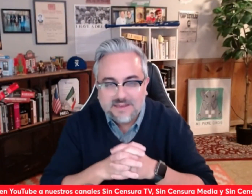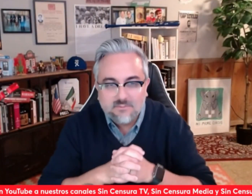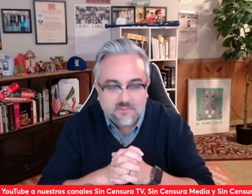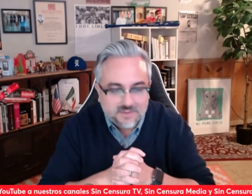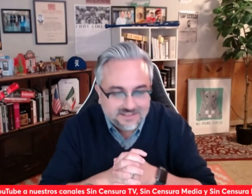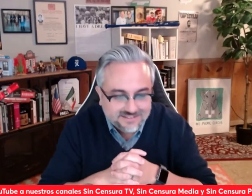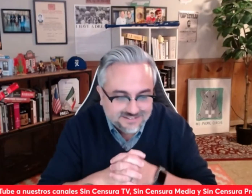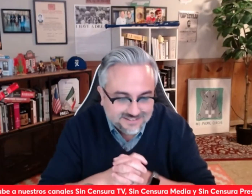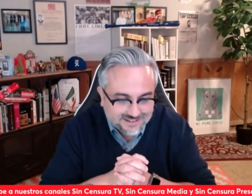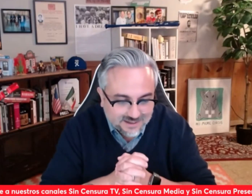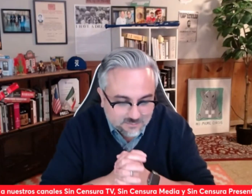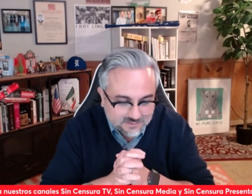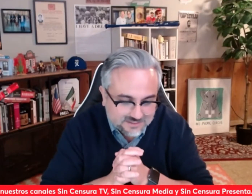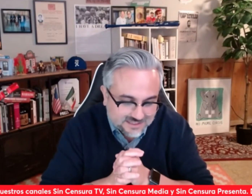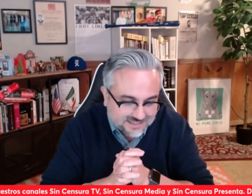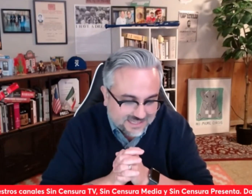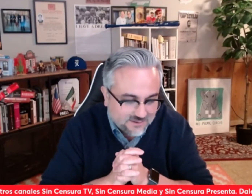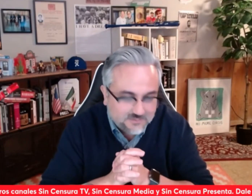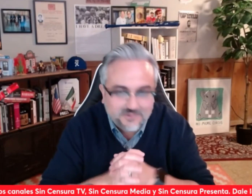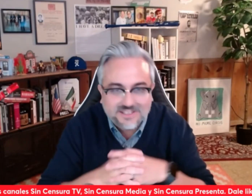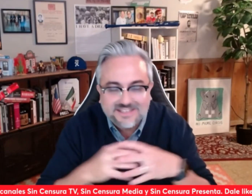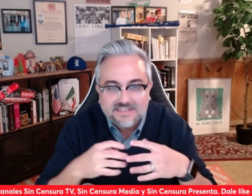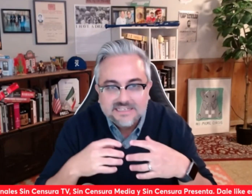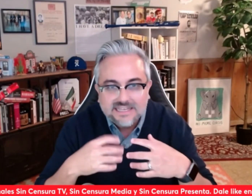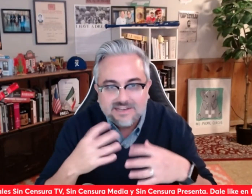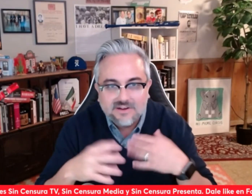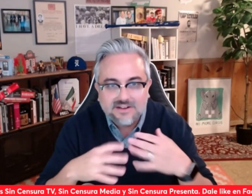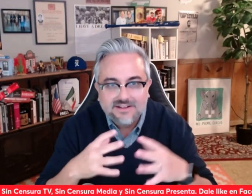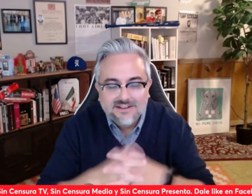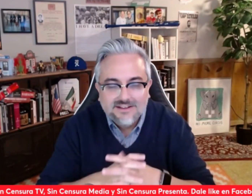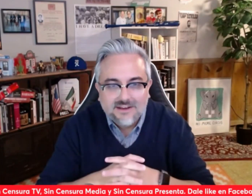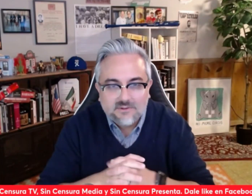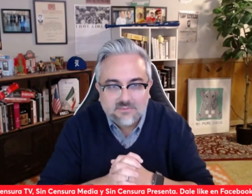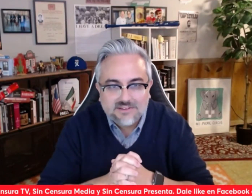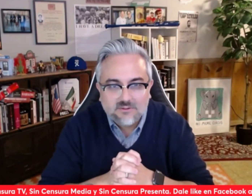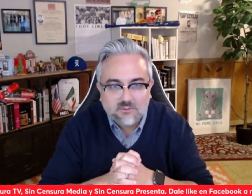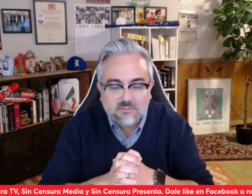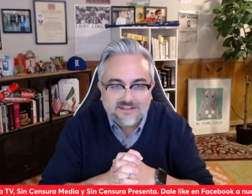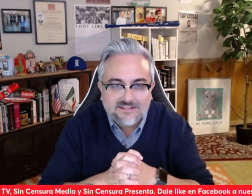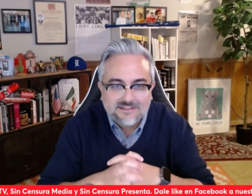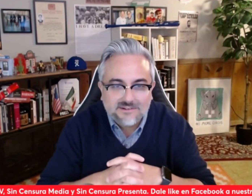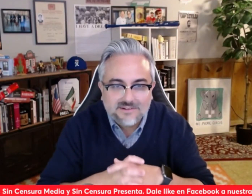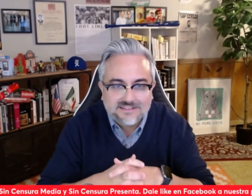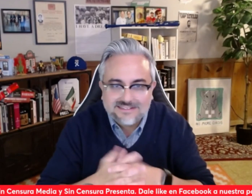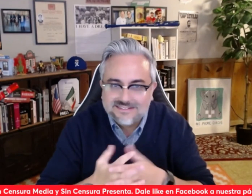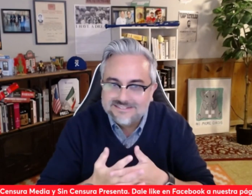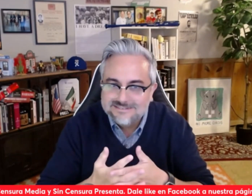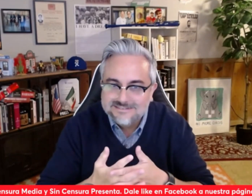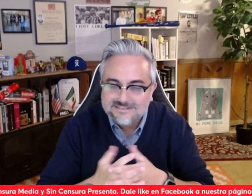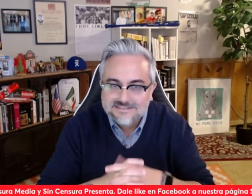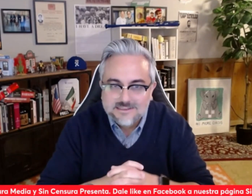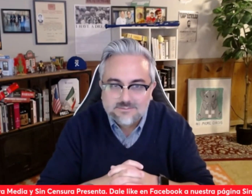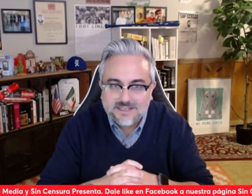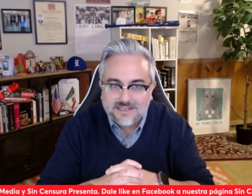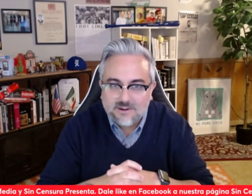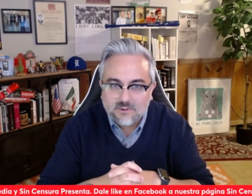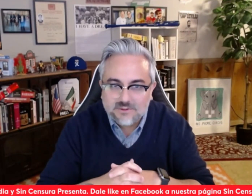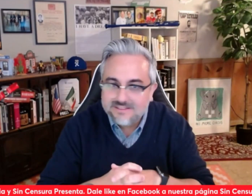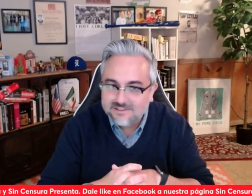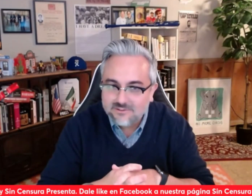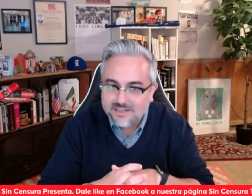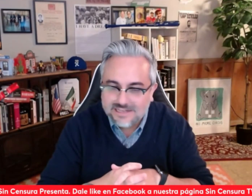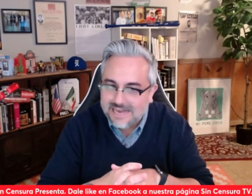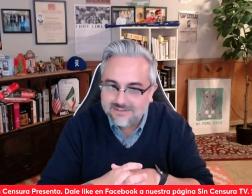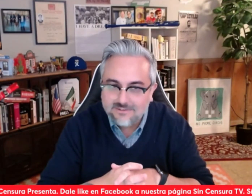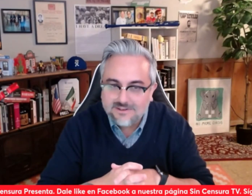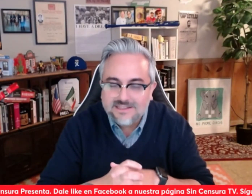Por eso me cae muy bien la presidenta, ¿no? Porque, híjole, a veces pensamos muy parecido, ¿no? Así de, pues aquí lo importante